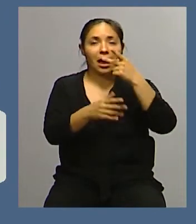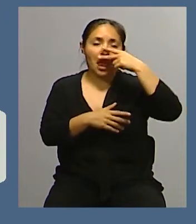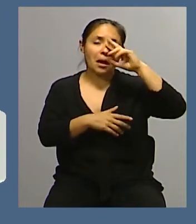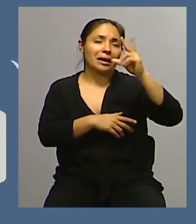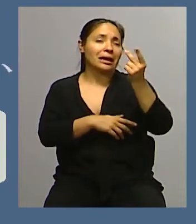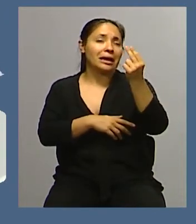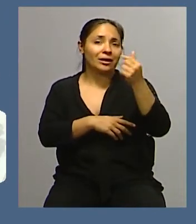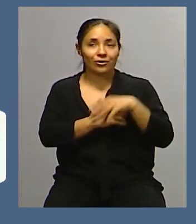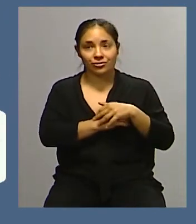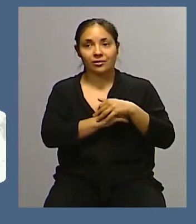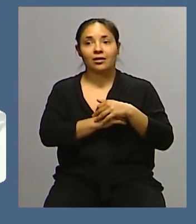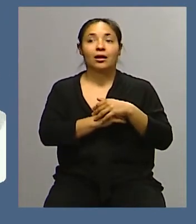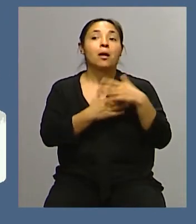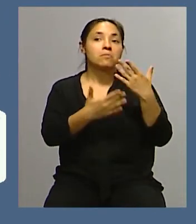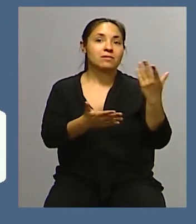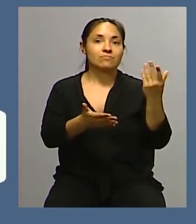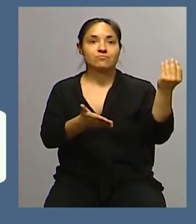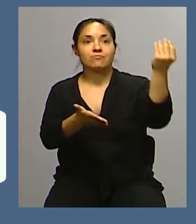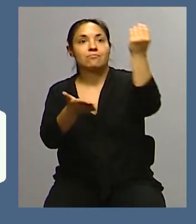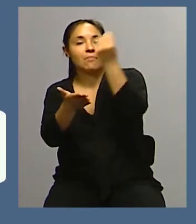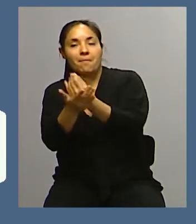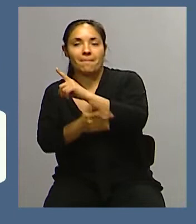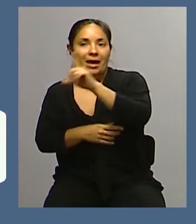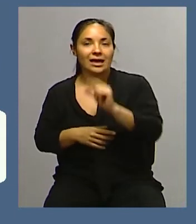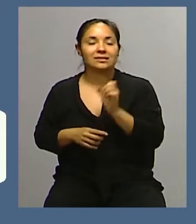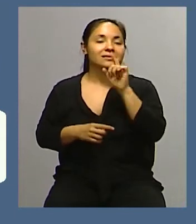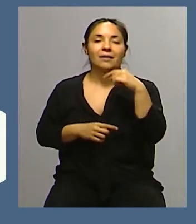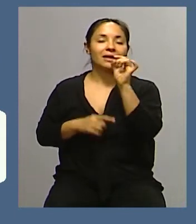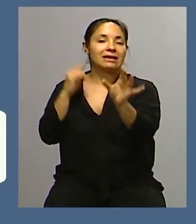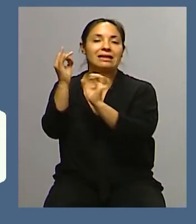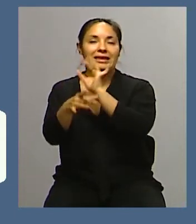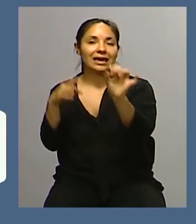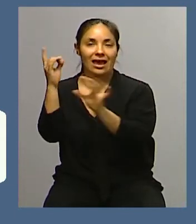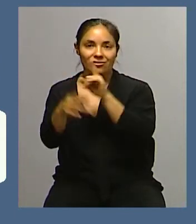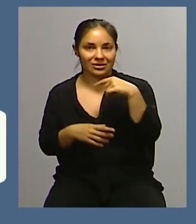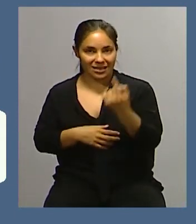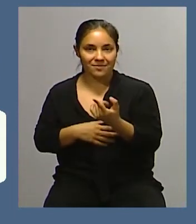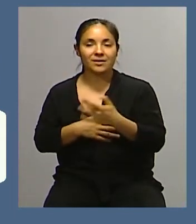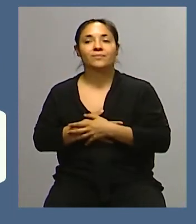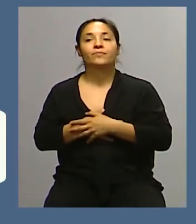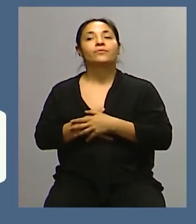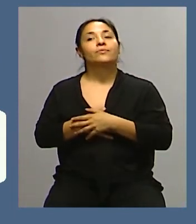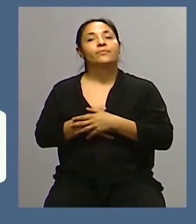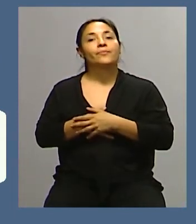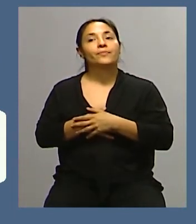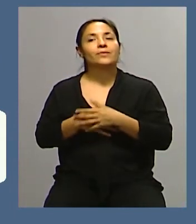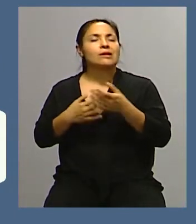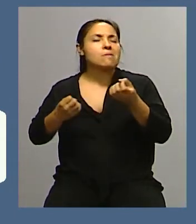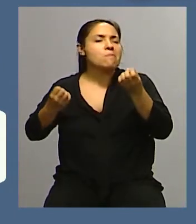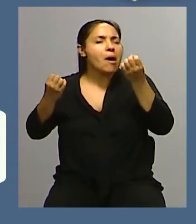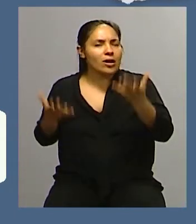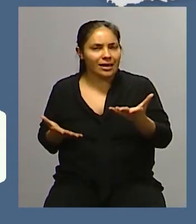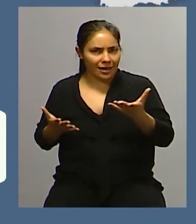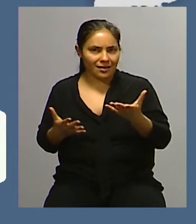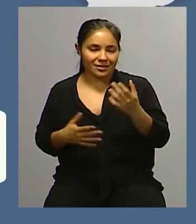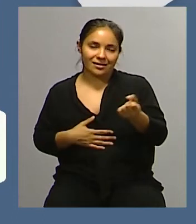que ir a sesionar a estos países donde, bueno, siempre son tan criticados. O sea, digamos, veamos siempre el porqué. El porqué